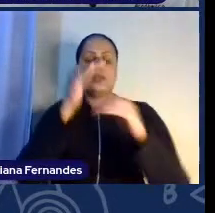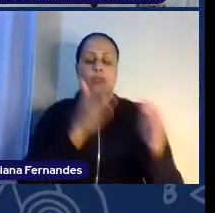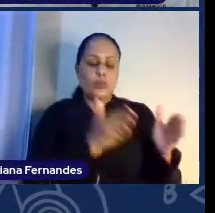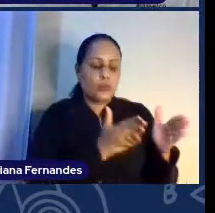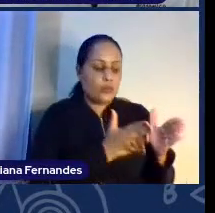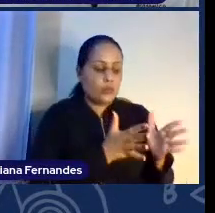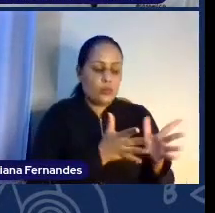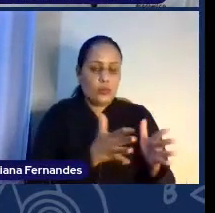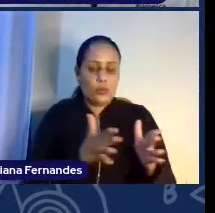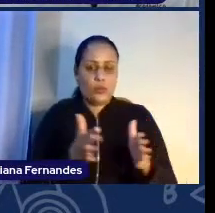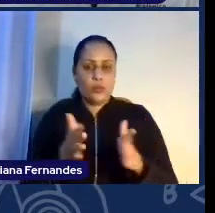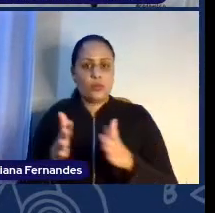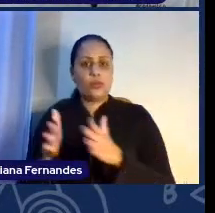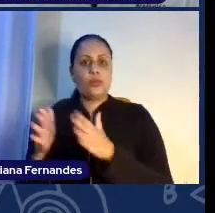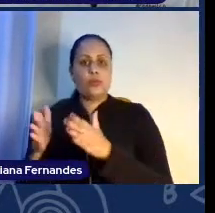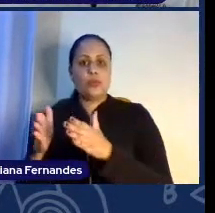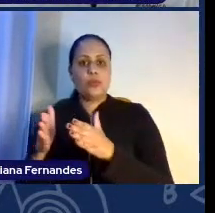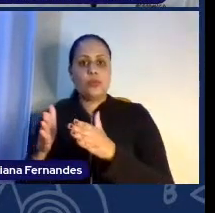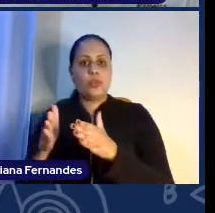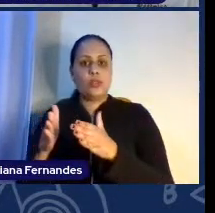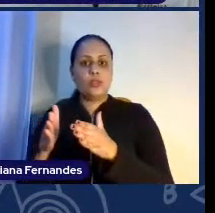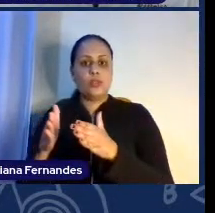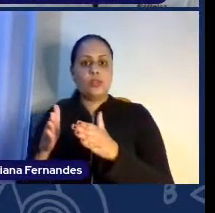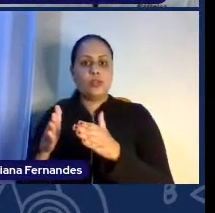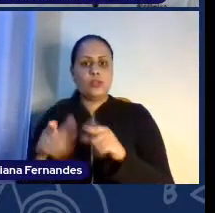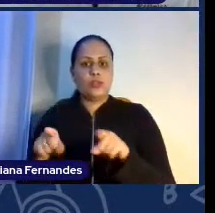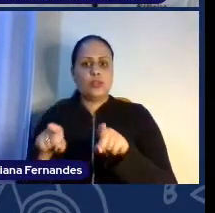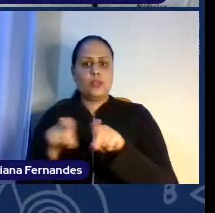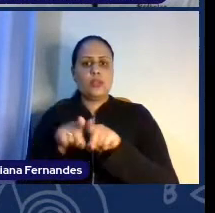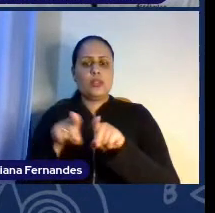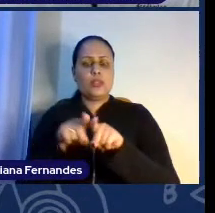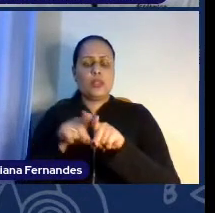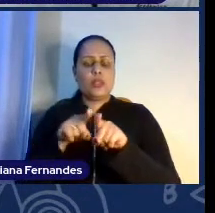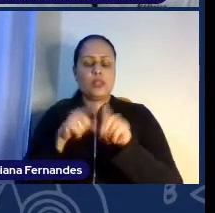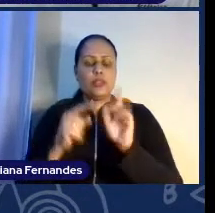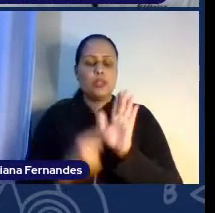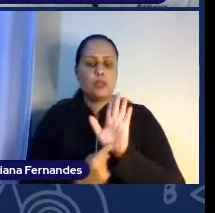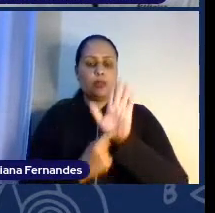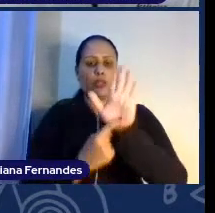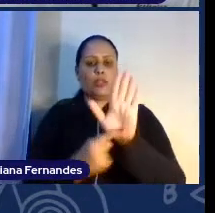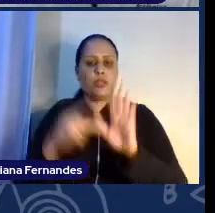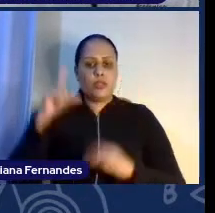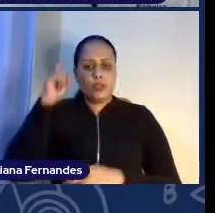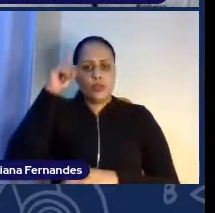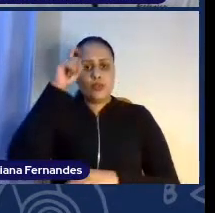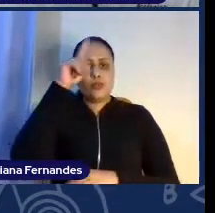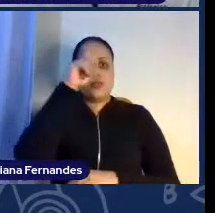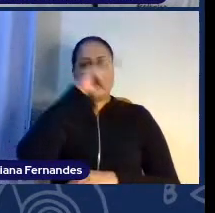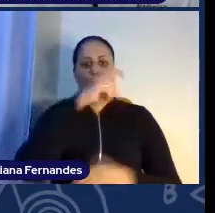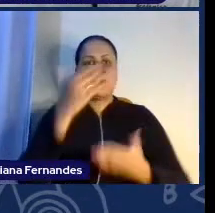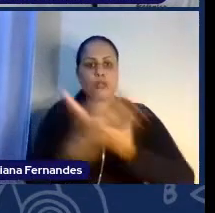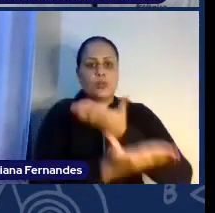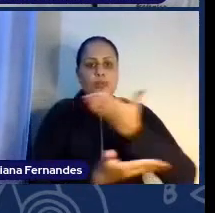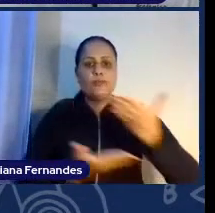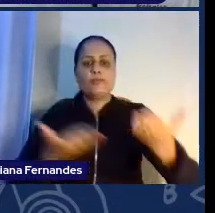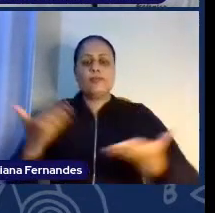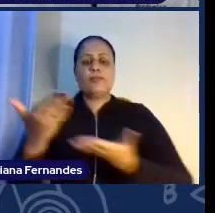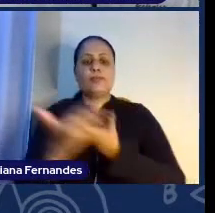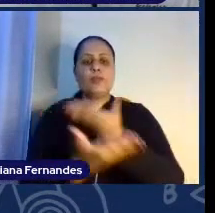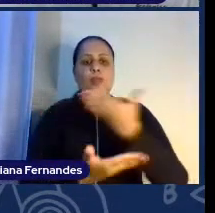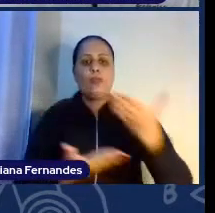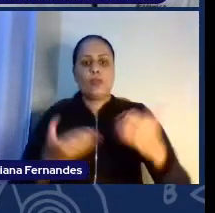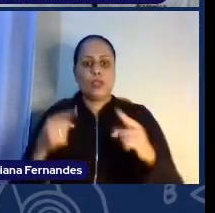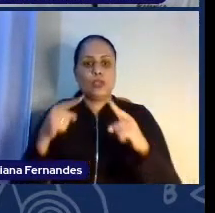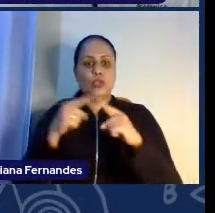desarrollo inútero y presenta dificultades para interactuar, tiene problemas de tipo